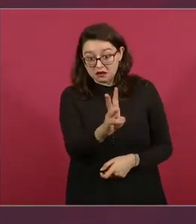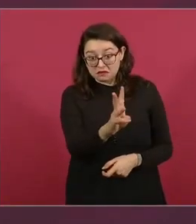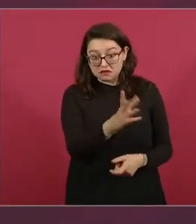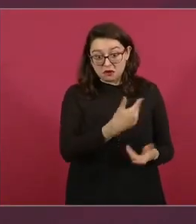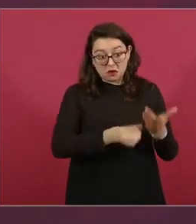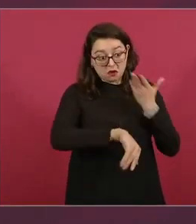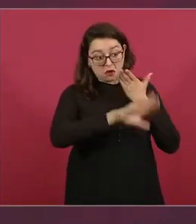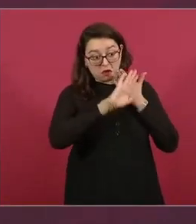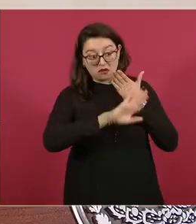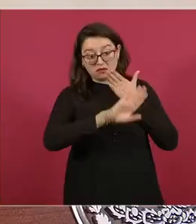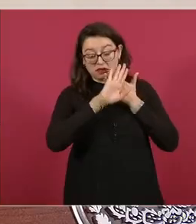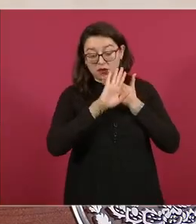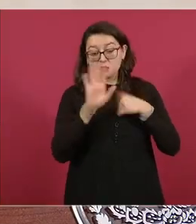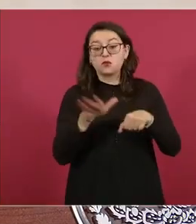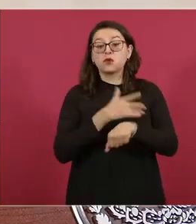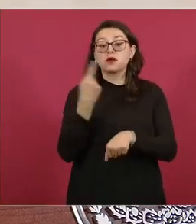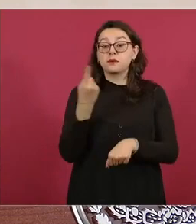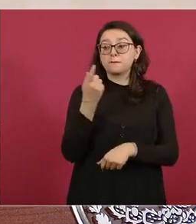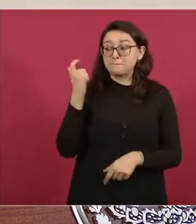reciben dinero